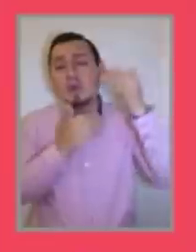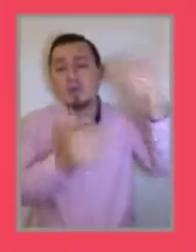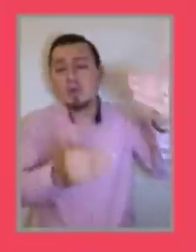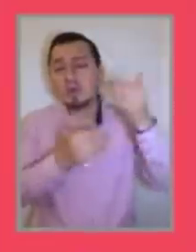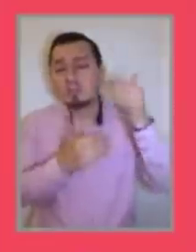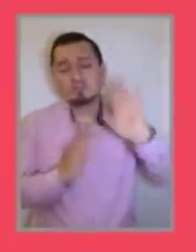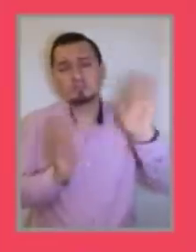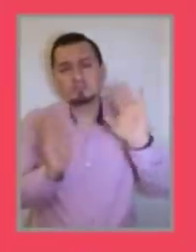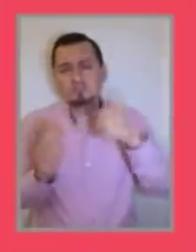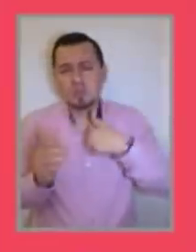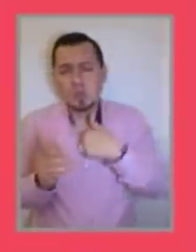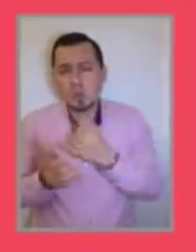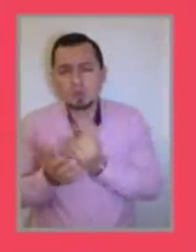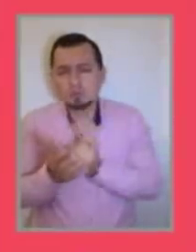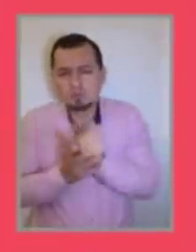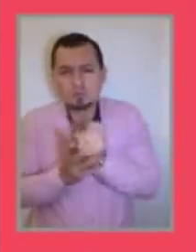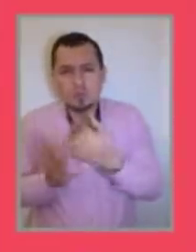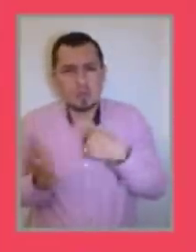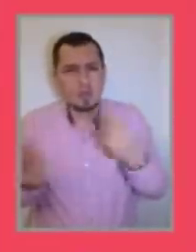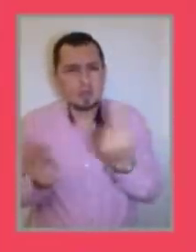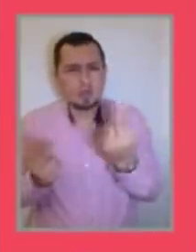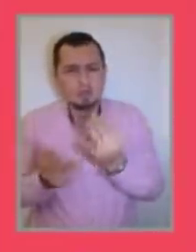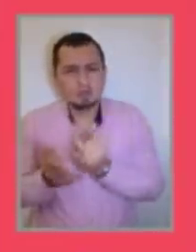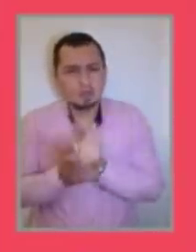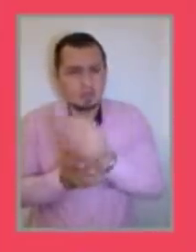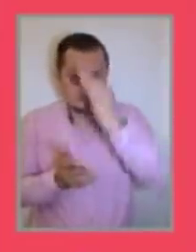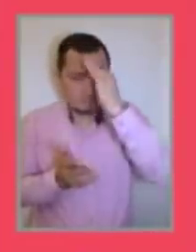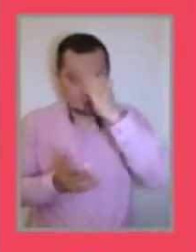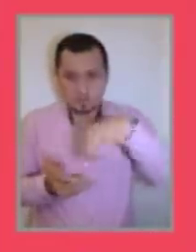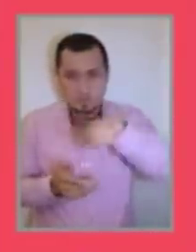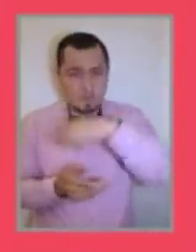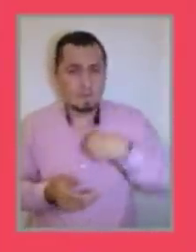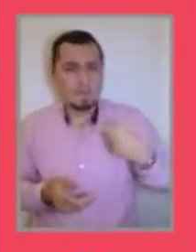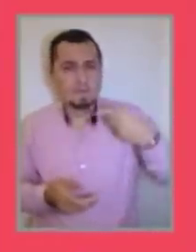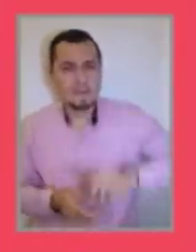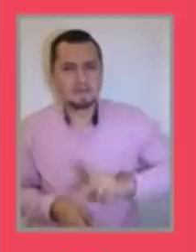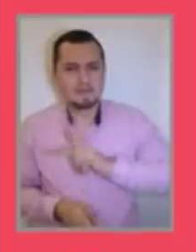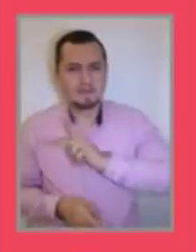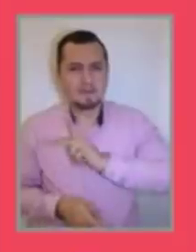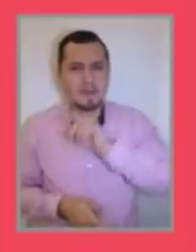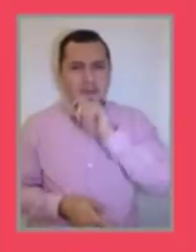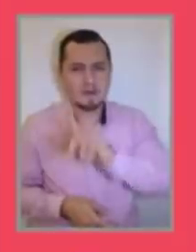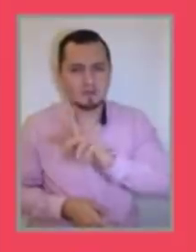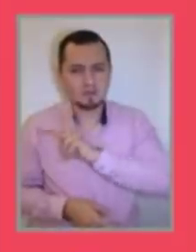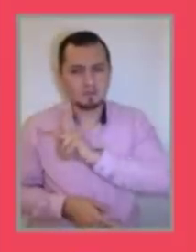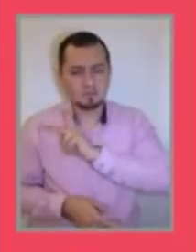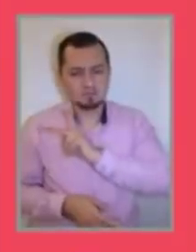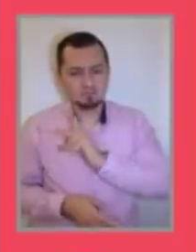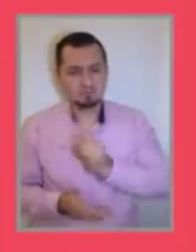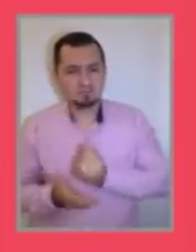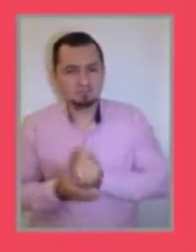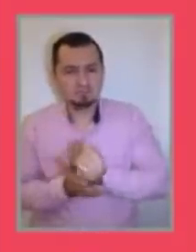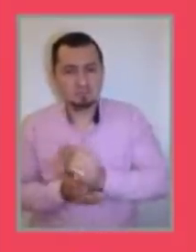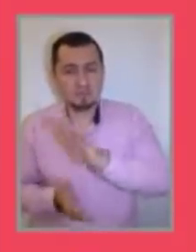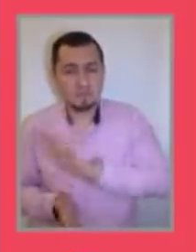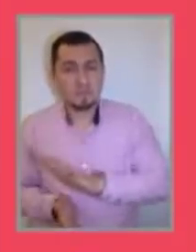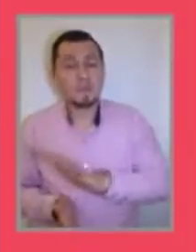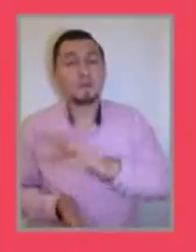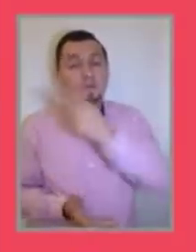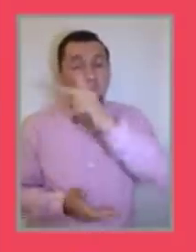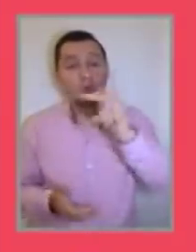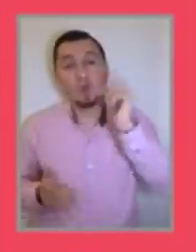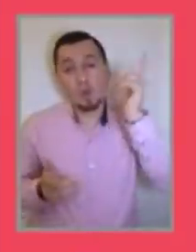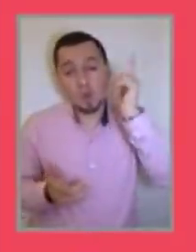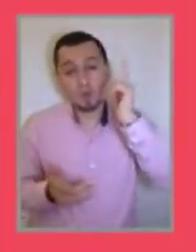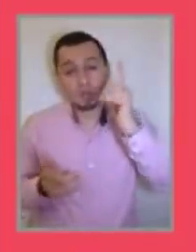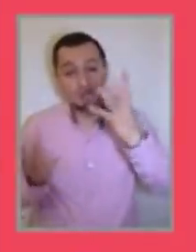lógica. Aquí hemos sabido cómo transitar en medio de esta emergencia y confiamos en que las decisiones que se